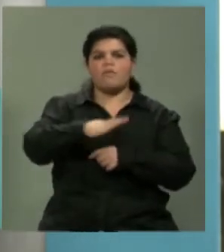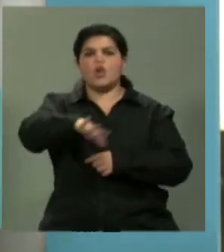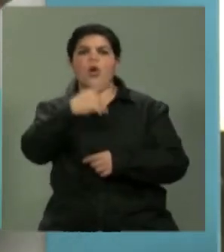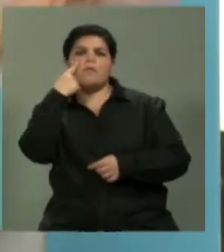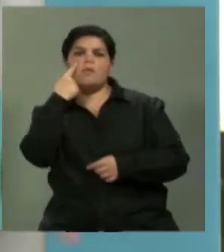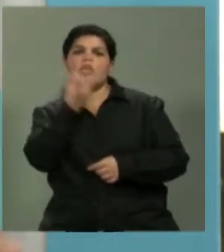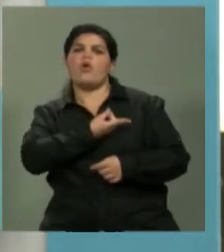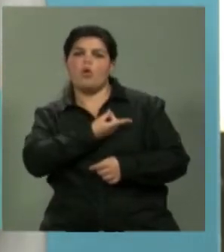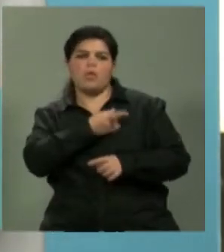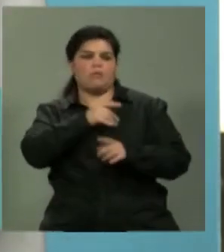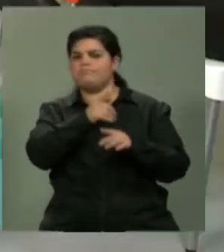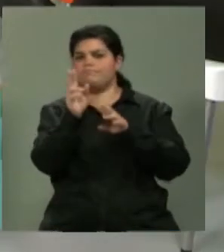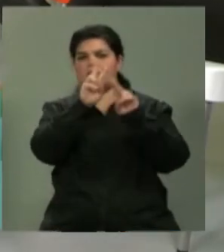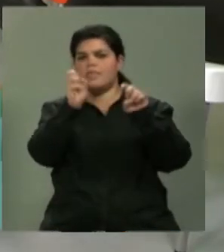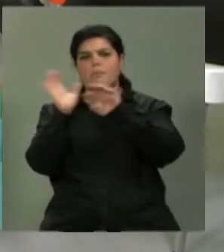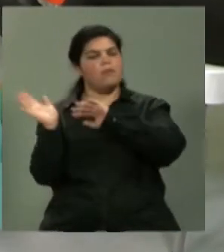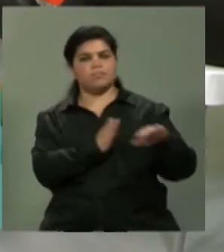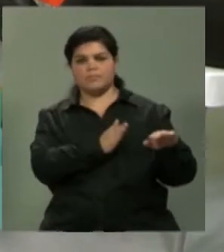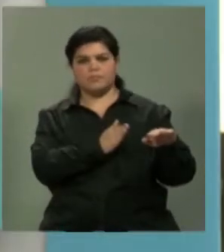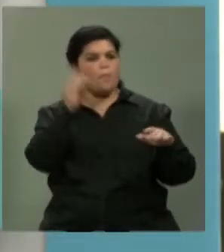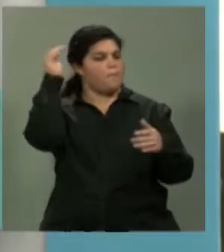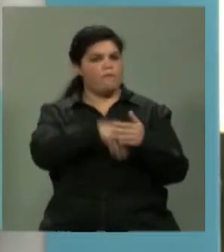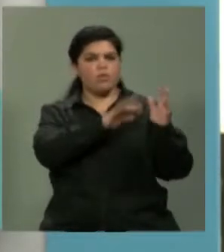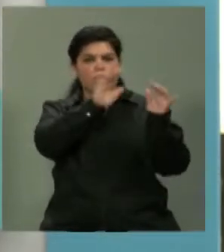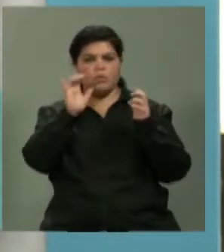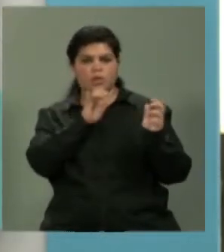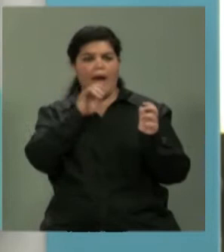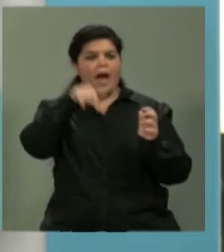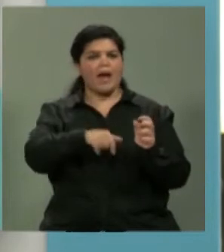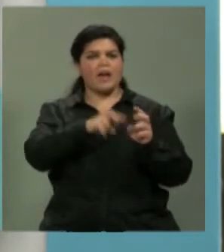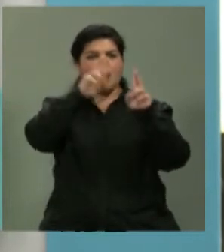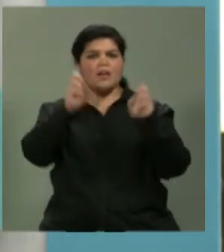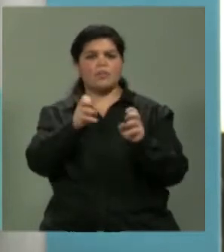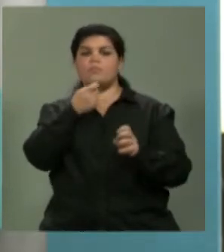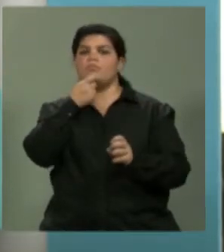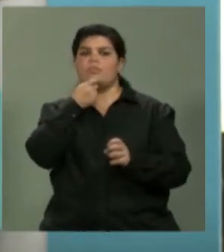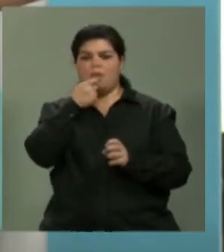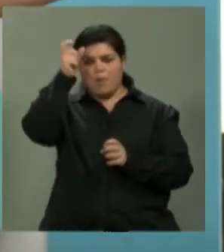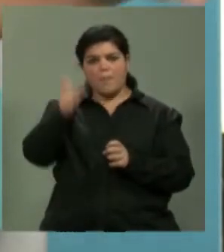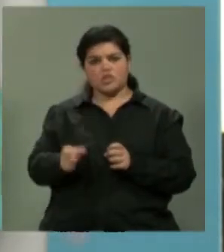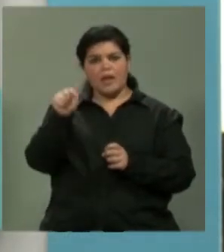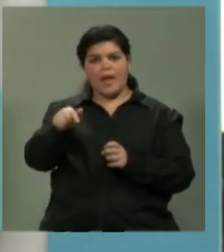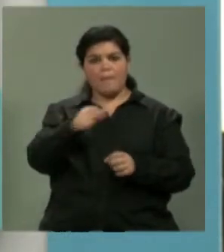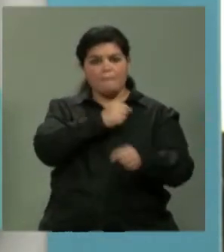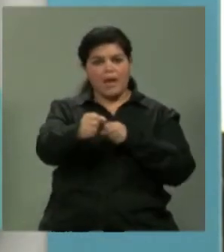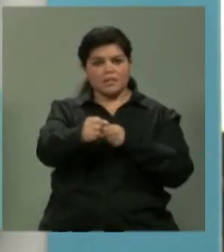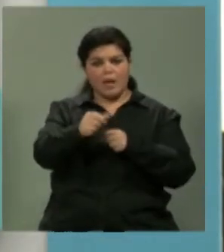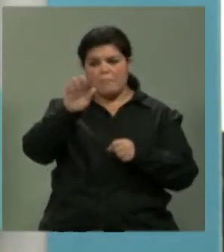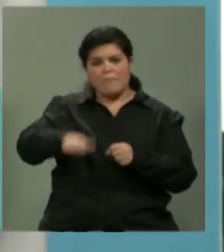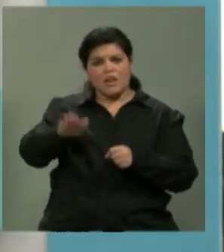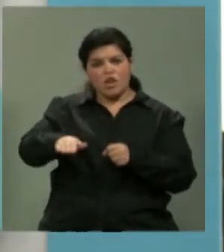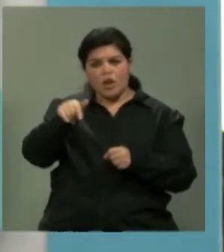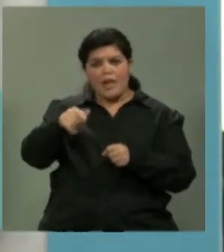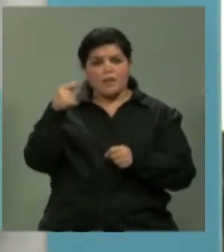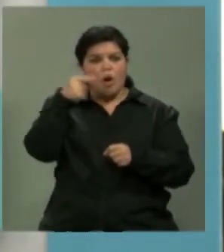es otro tema que amerita una discusión profunda. Pero acá vinimos a ver qué hacemos con este nene que acaba de matar a este señor. Ese es el sujeto